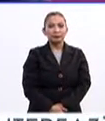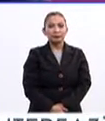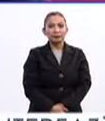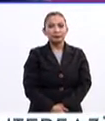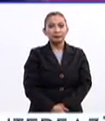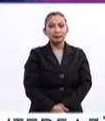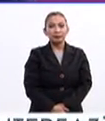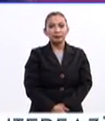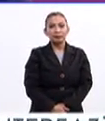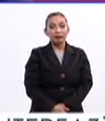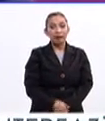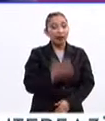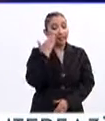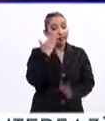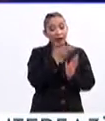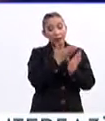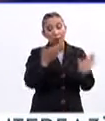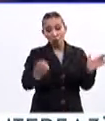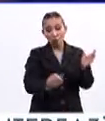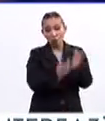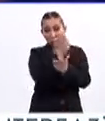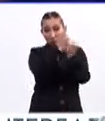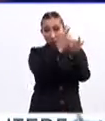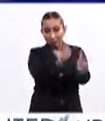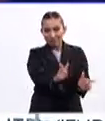En el periodo neoliberal,